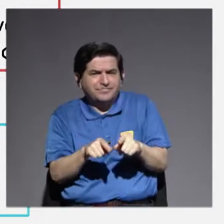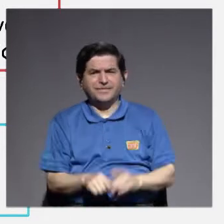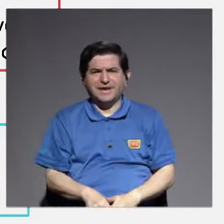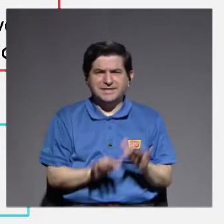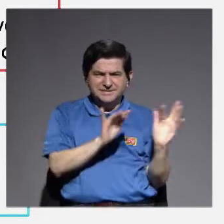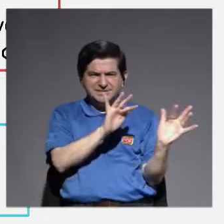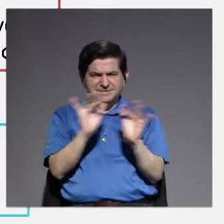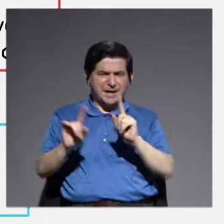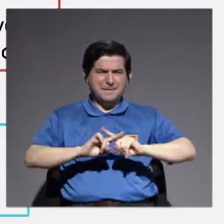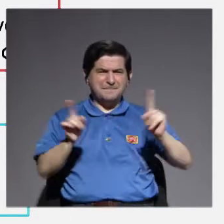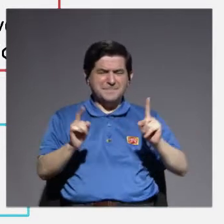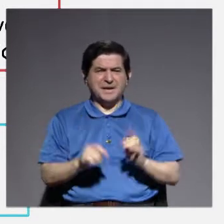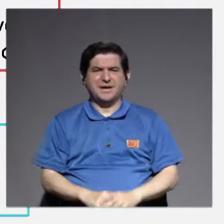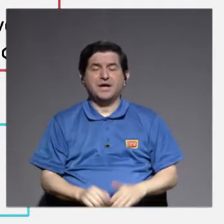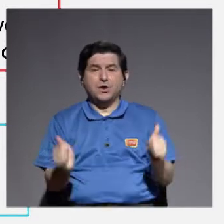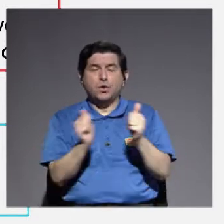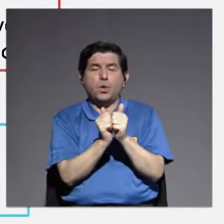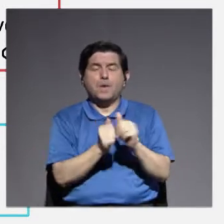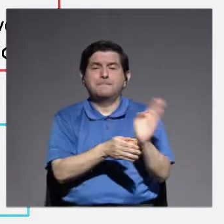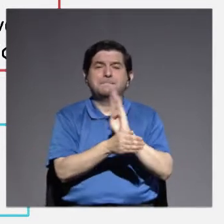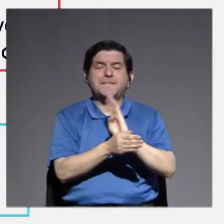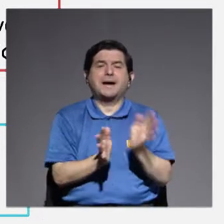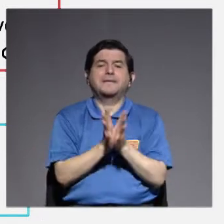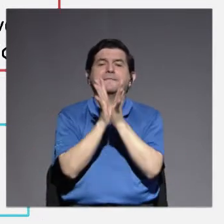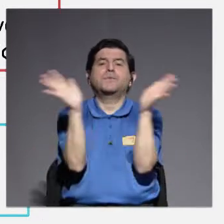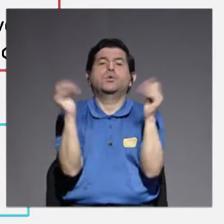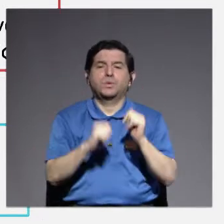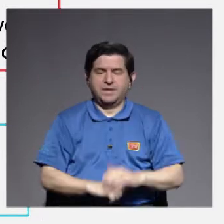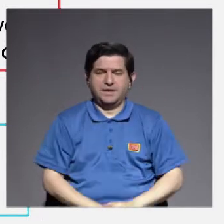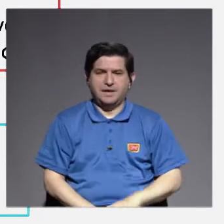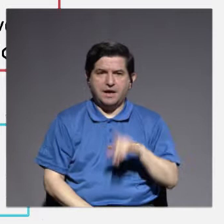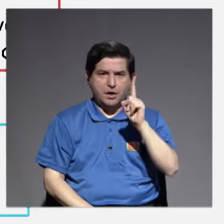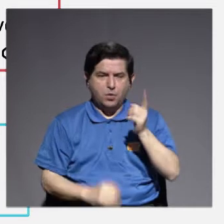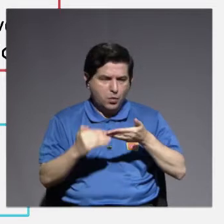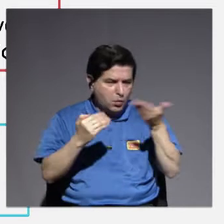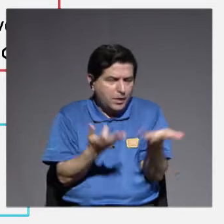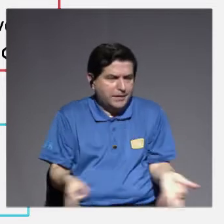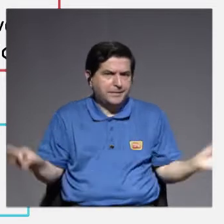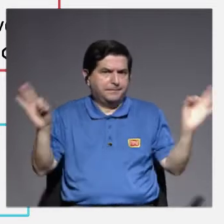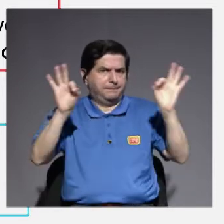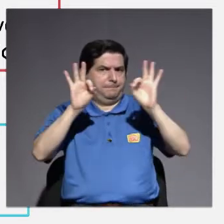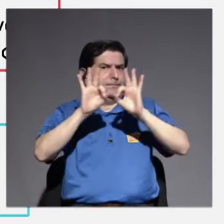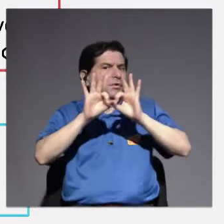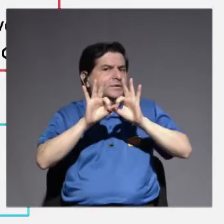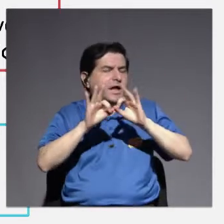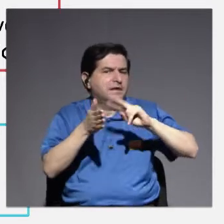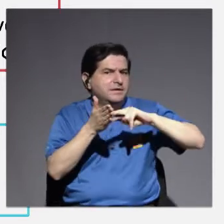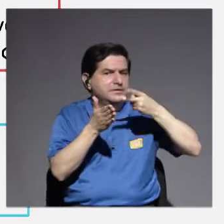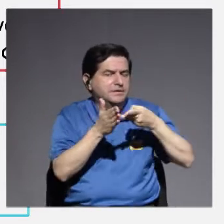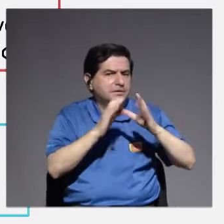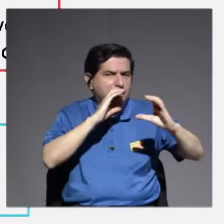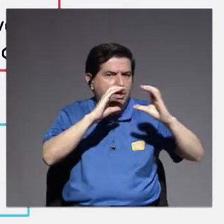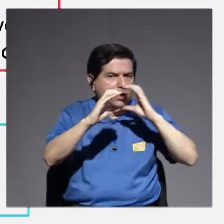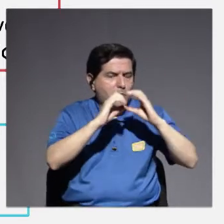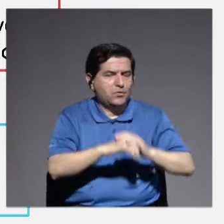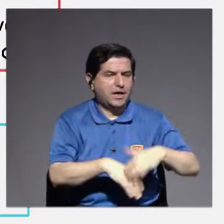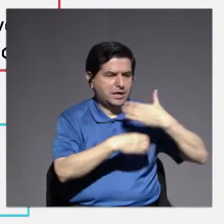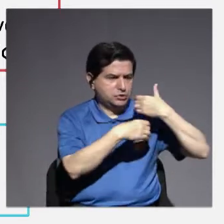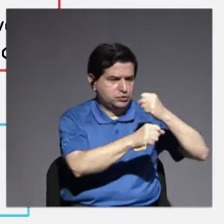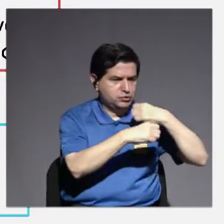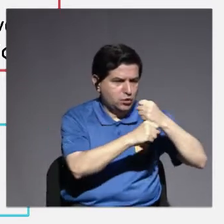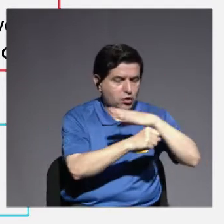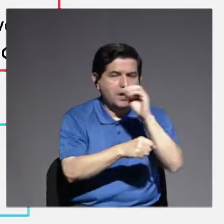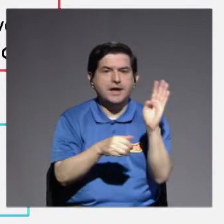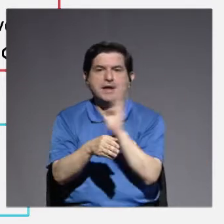digitaliza, pero a través de la banca pública. Hay un elemento importante en lo que es la comunicación entre la municipalidad y